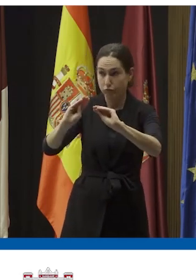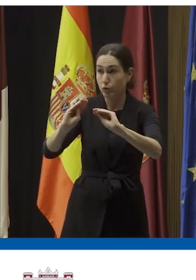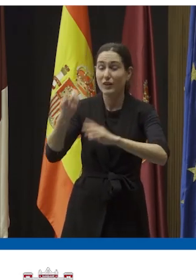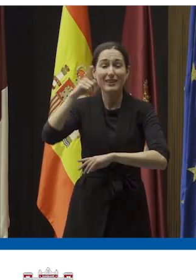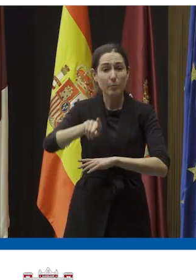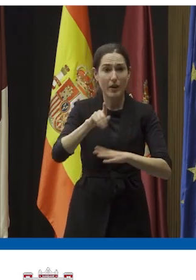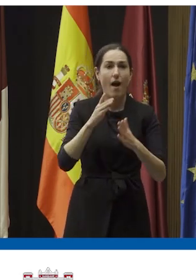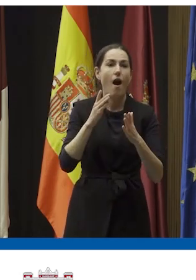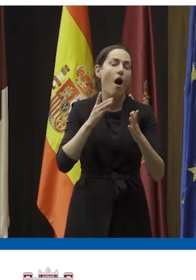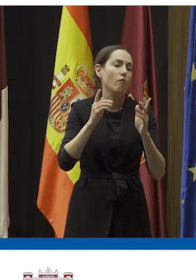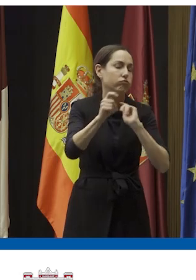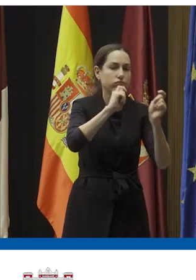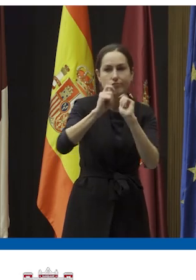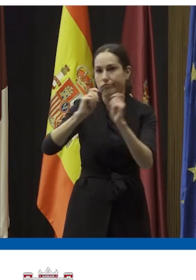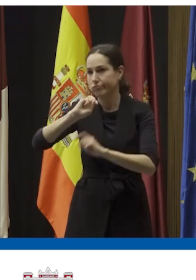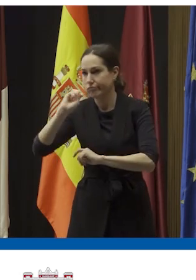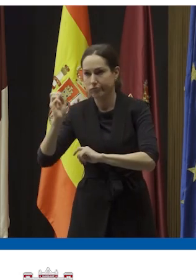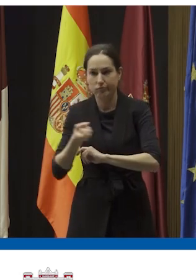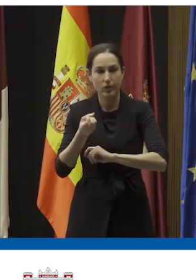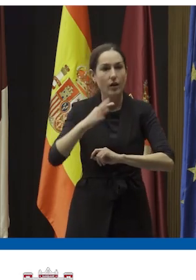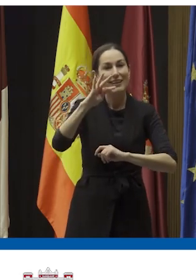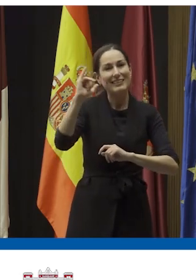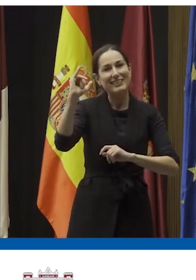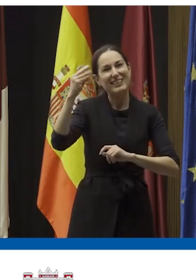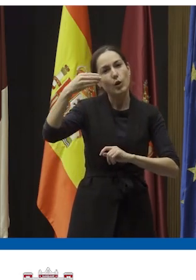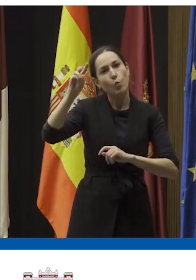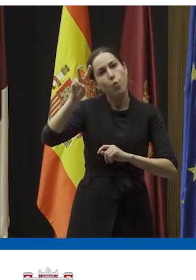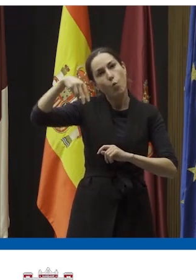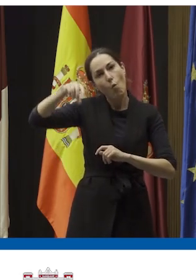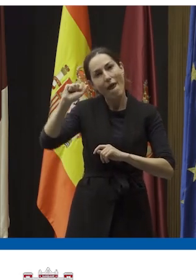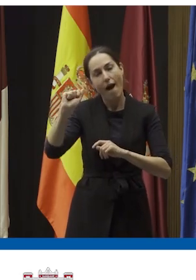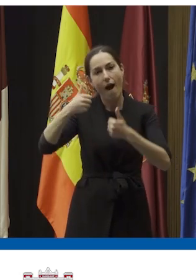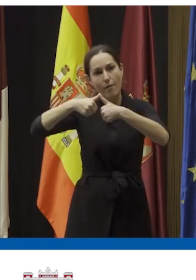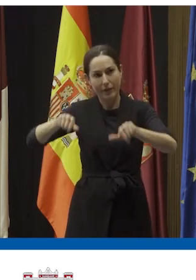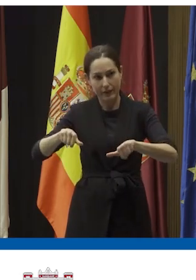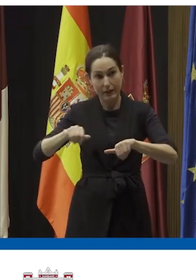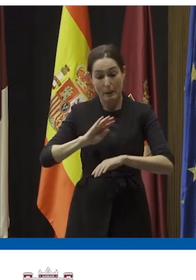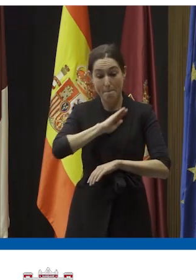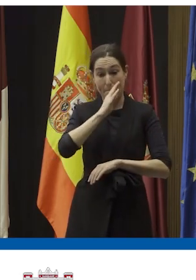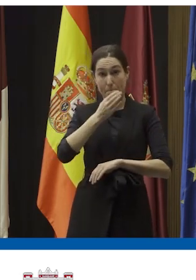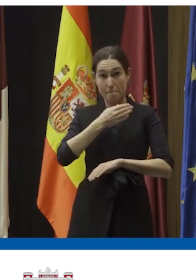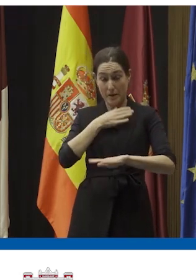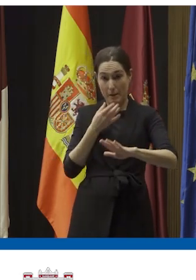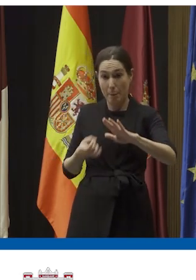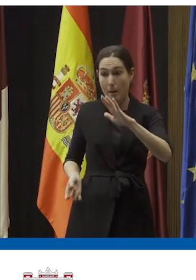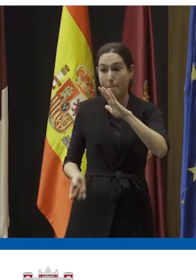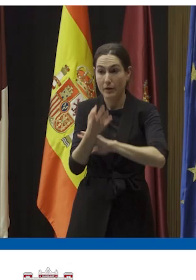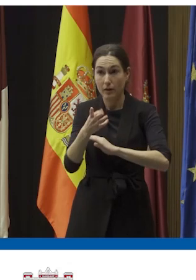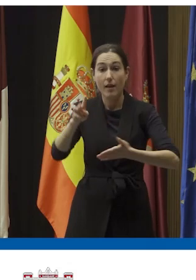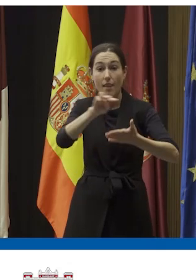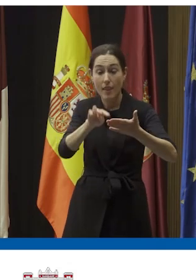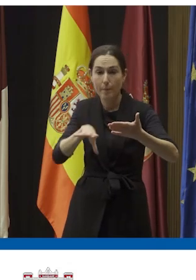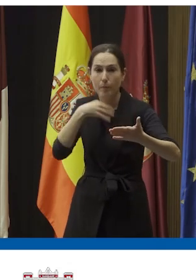medios de comunicación. Tribuna de Albacete, con esa entrevista que mañana a nuestro conferenciante, a Julio Virseda, pueden leer en